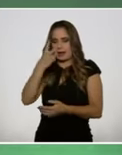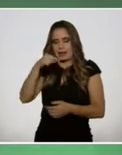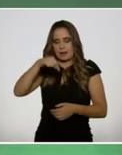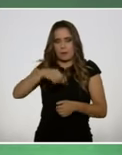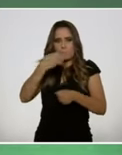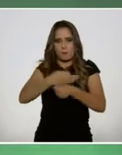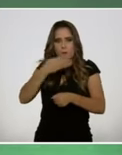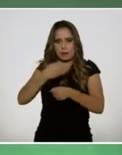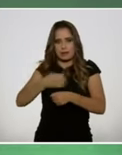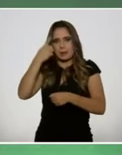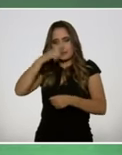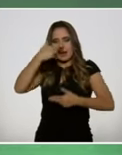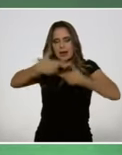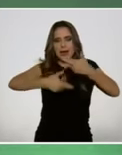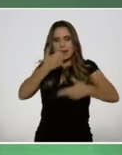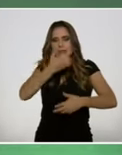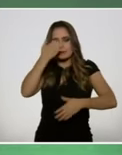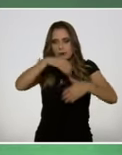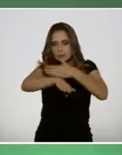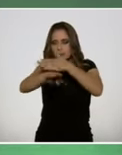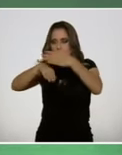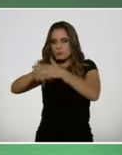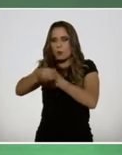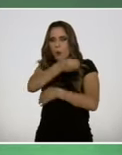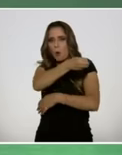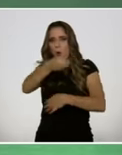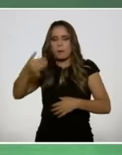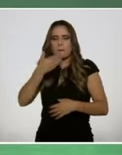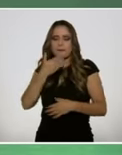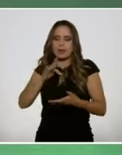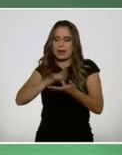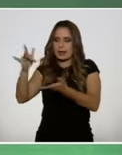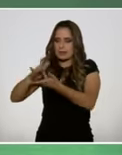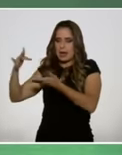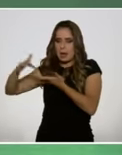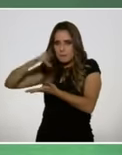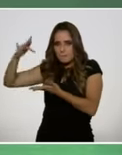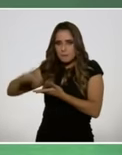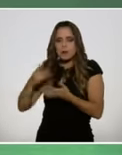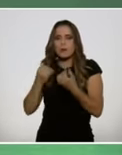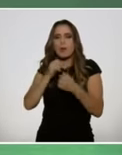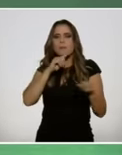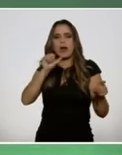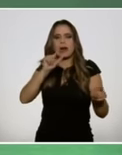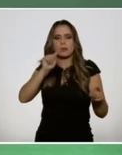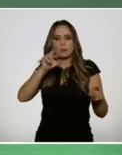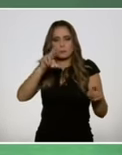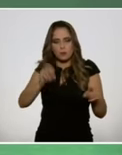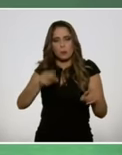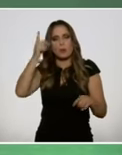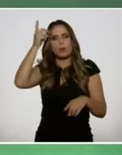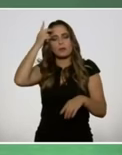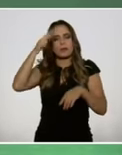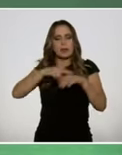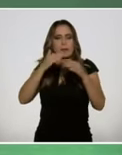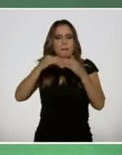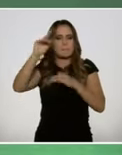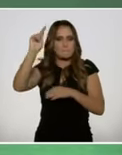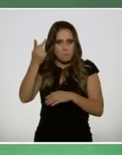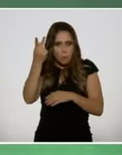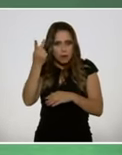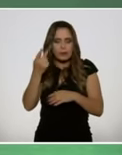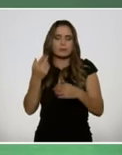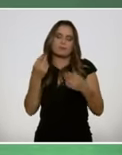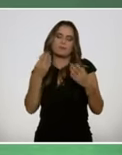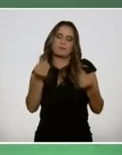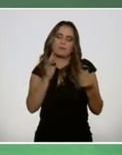de regreso a clases de manera segura. Muchas gracias. También agradezco al doctor Arturo Reyes, director general del Instituto Politécnico Nacional.